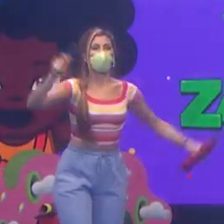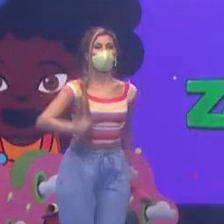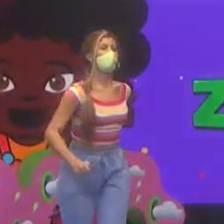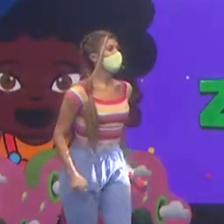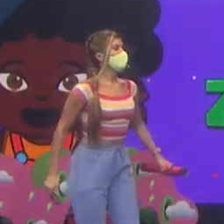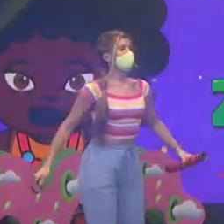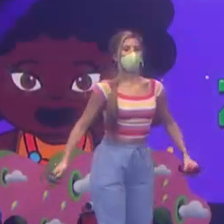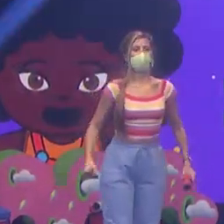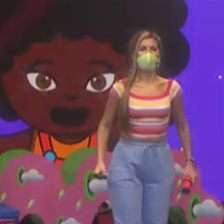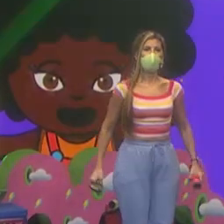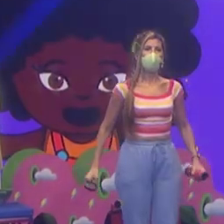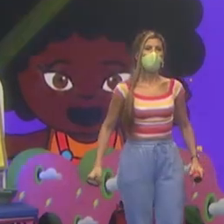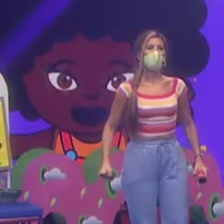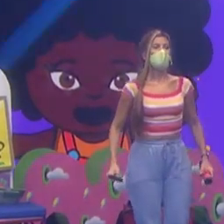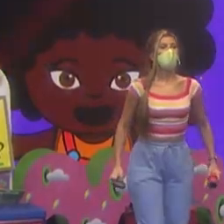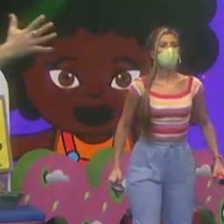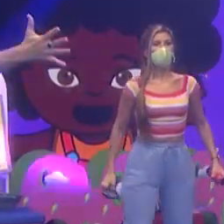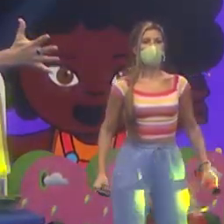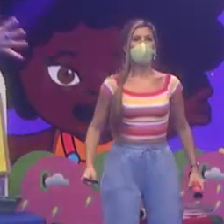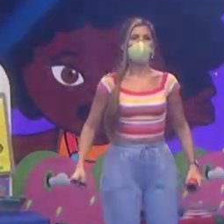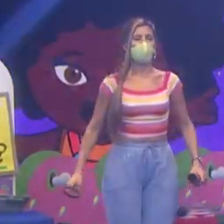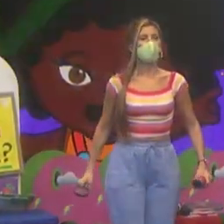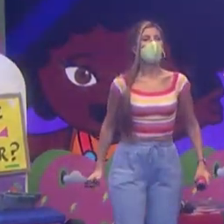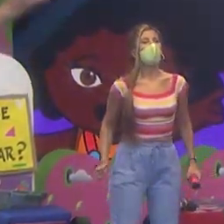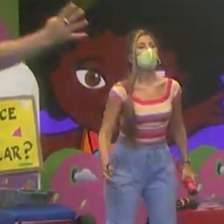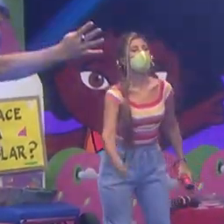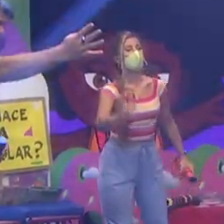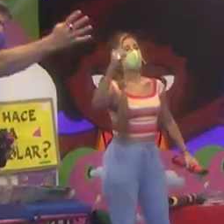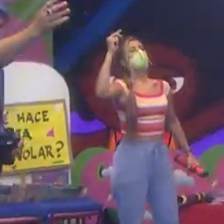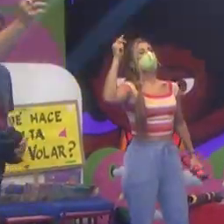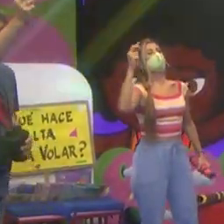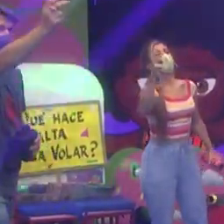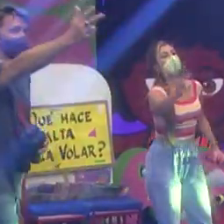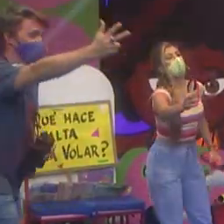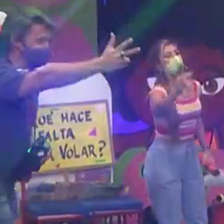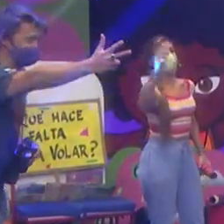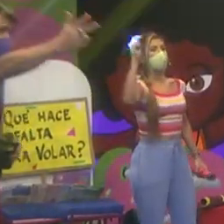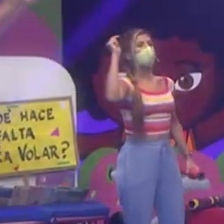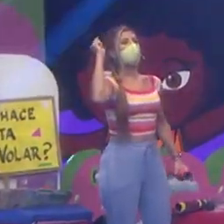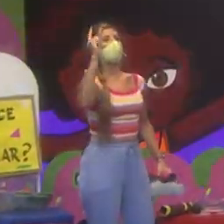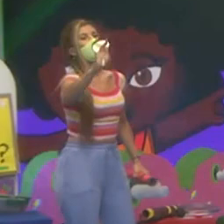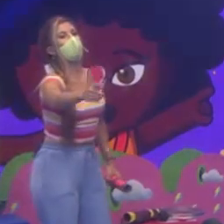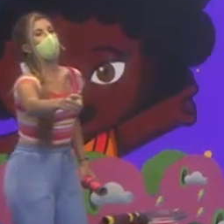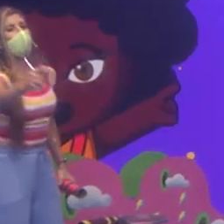Muy bien. Me toca. Espera. Cinco. Cuatro. Tres.